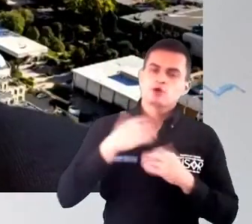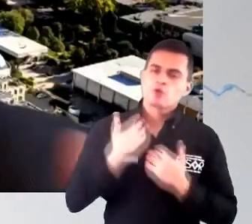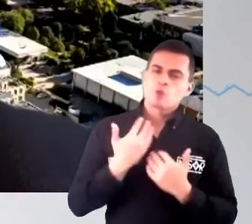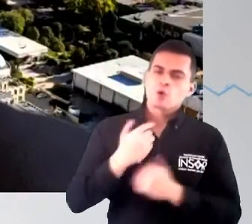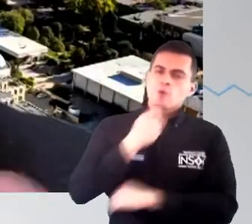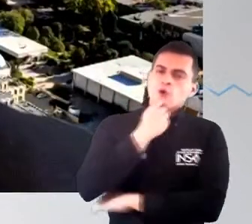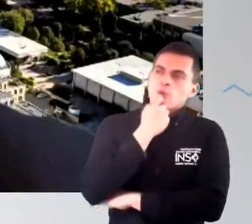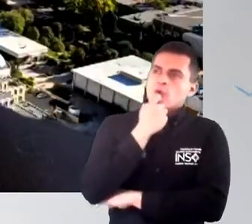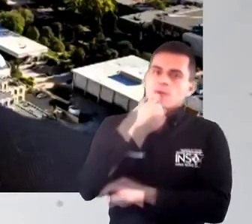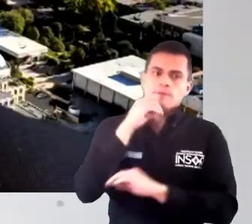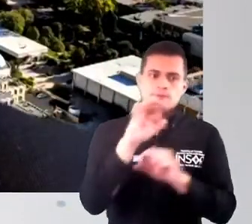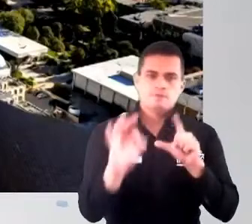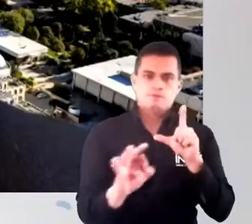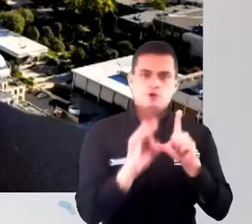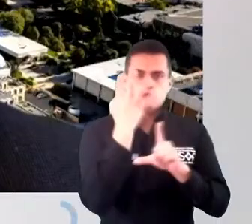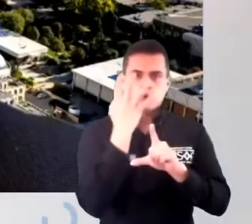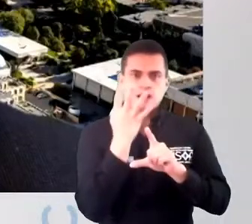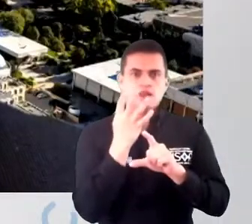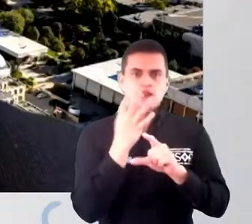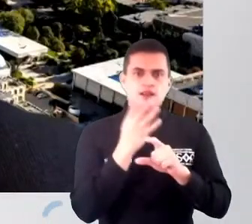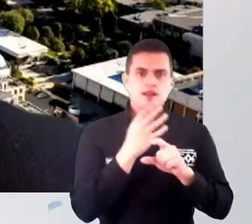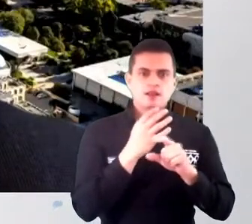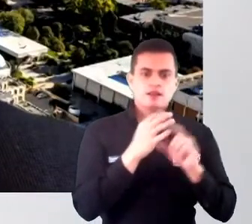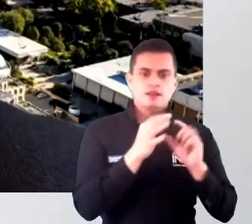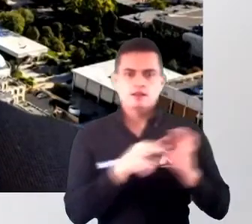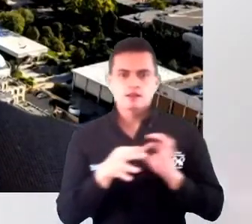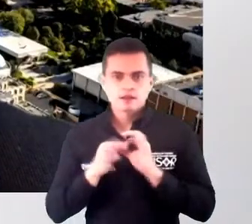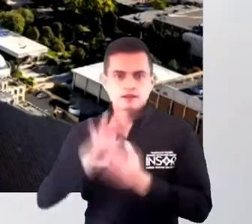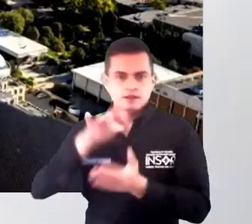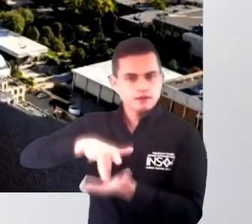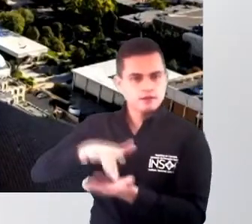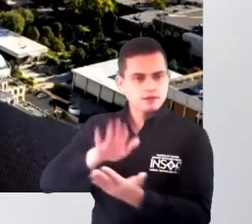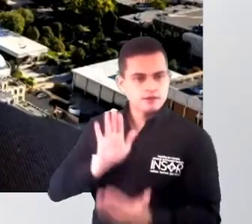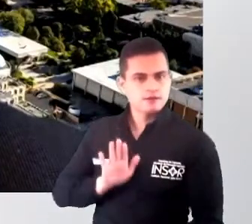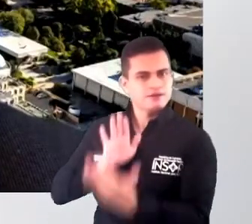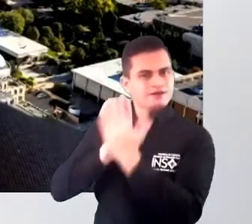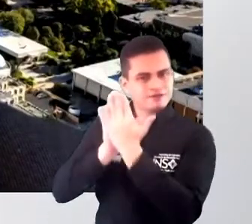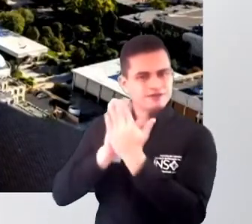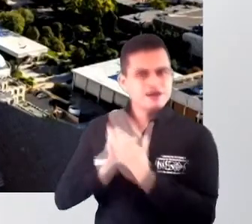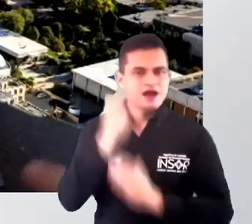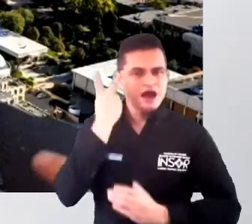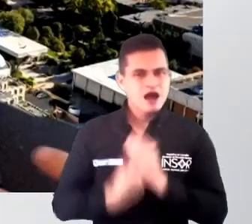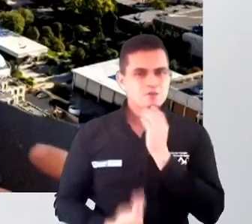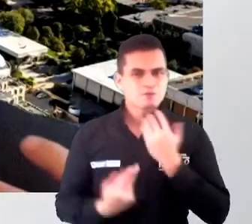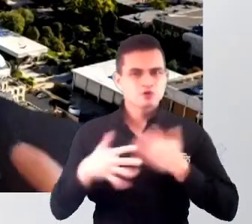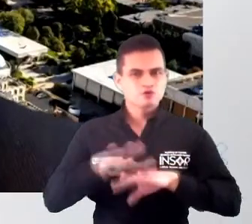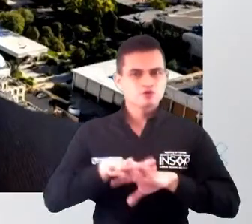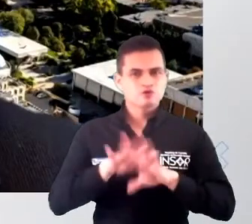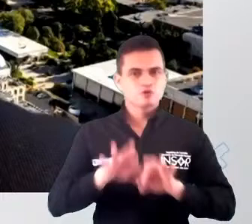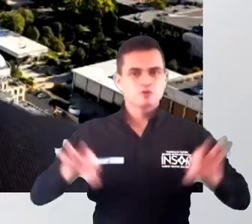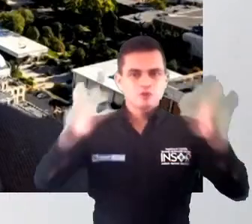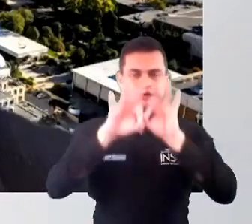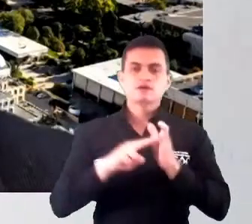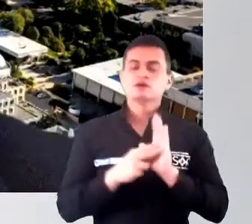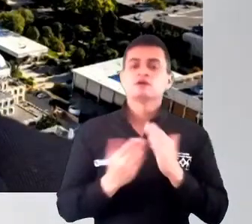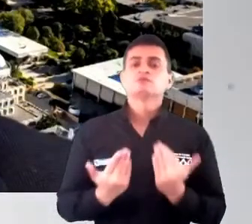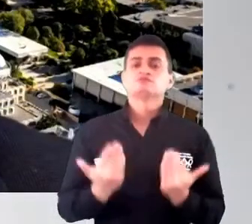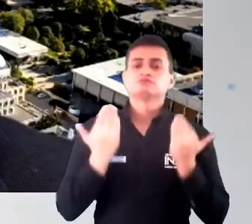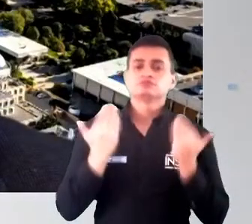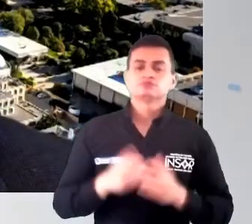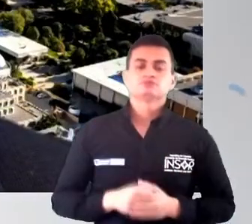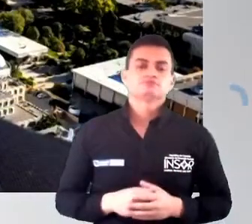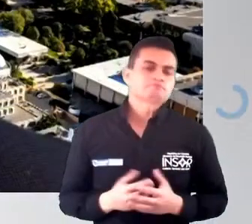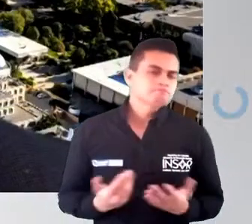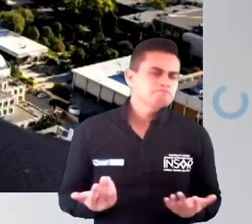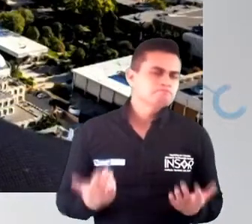espacio virtual y este espacio personalizado o presencial y de ser más efectivos cuando pensamos sobre la